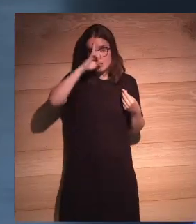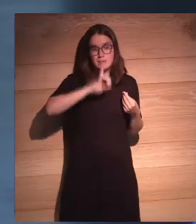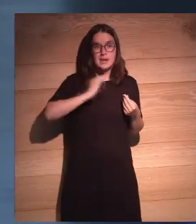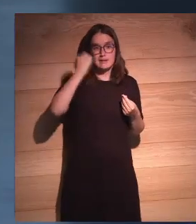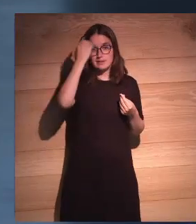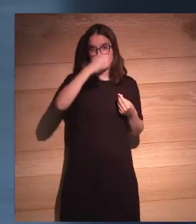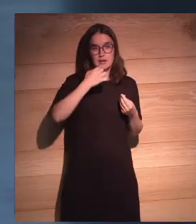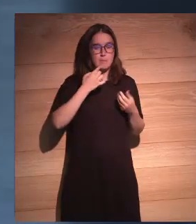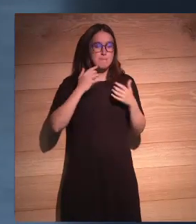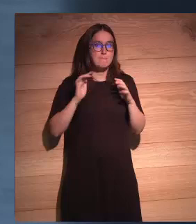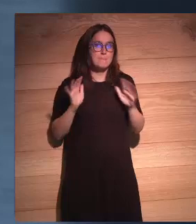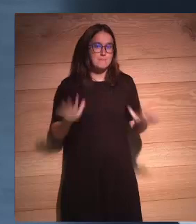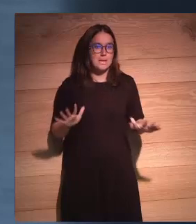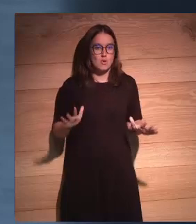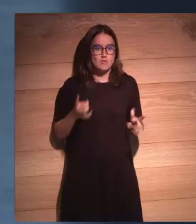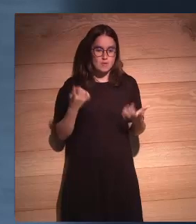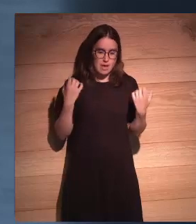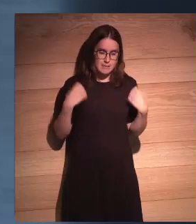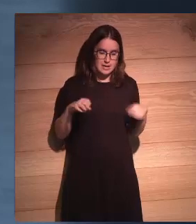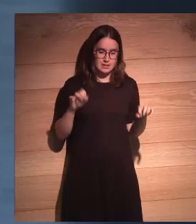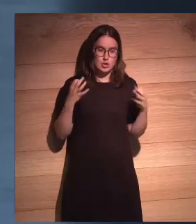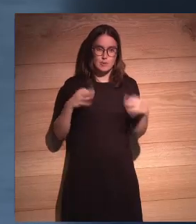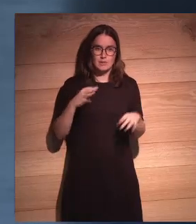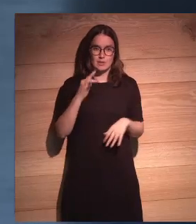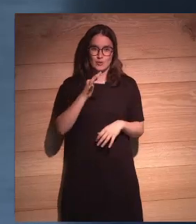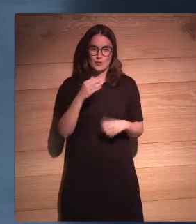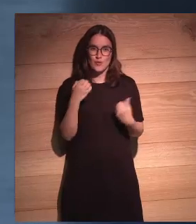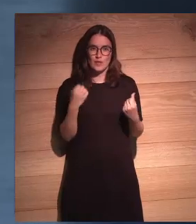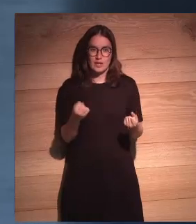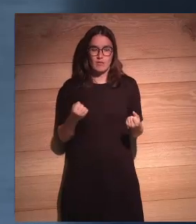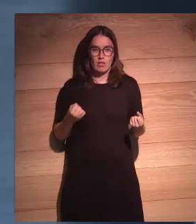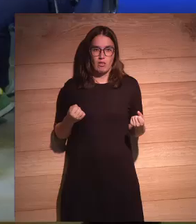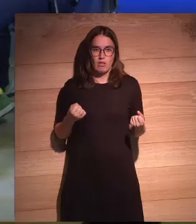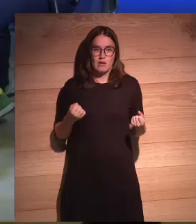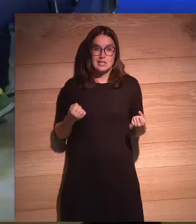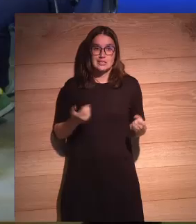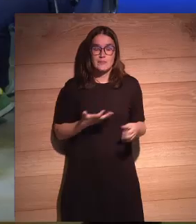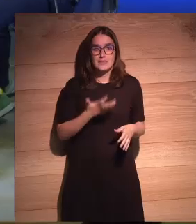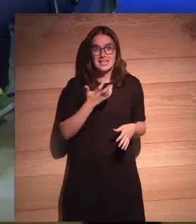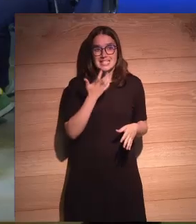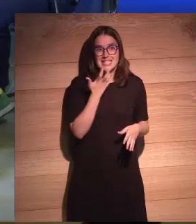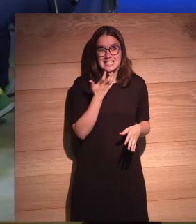caras, pero hay una práctica globalmente muy positiva si la